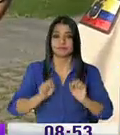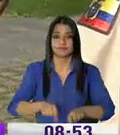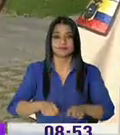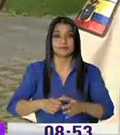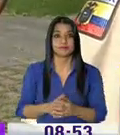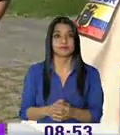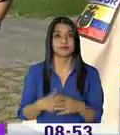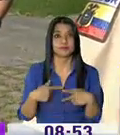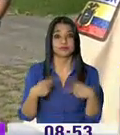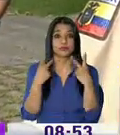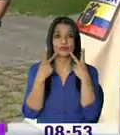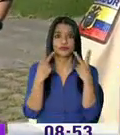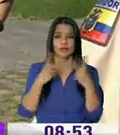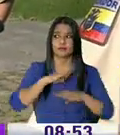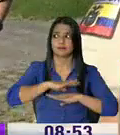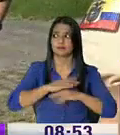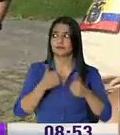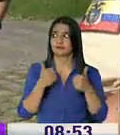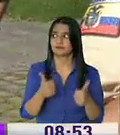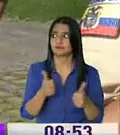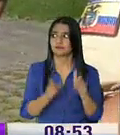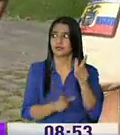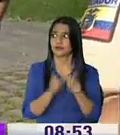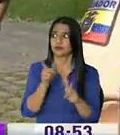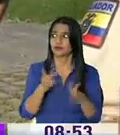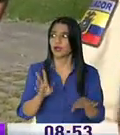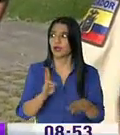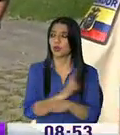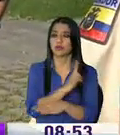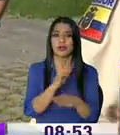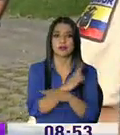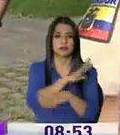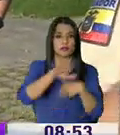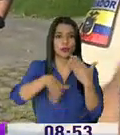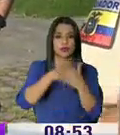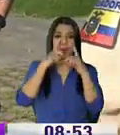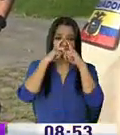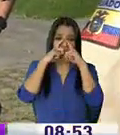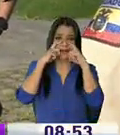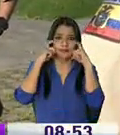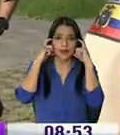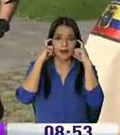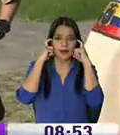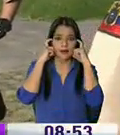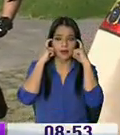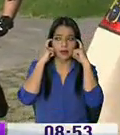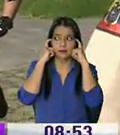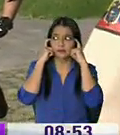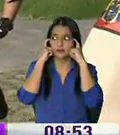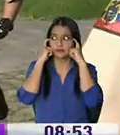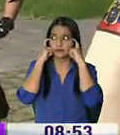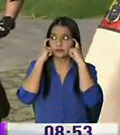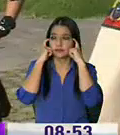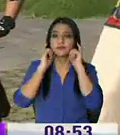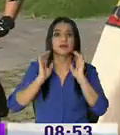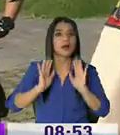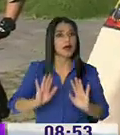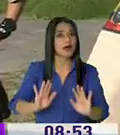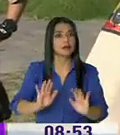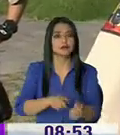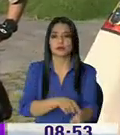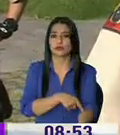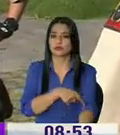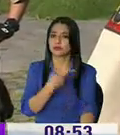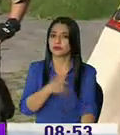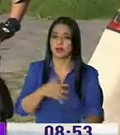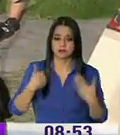visto con satisfacción cómo los ciudadanos ya estamos utilizando todas las mascarillas. Se ha vuelto ya un objeto de nuestro hábito, de nuestra